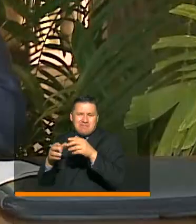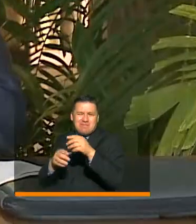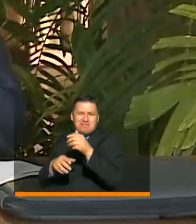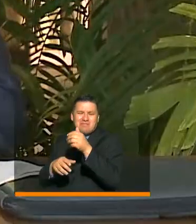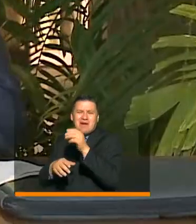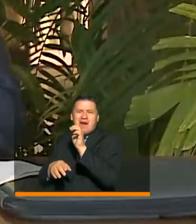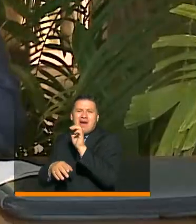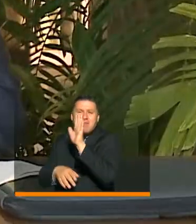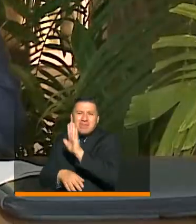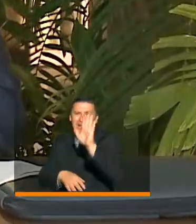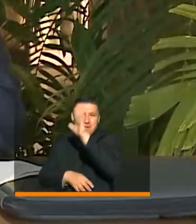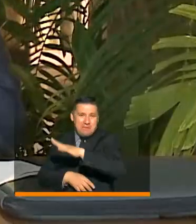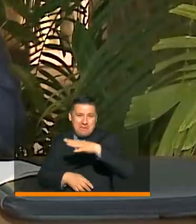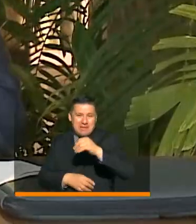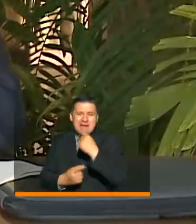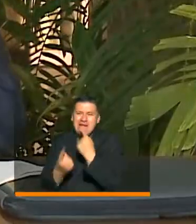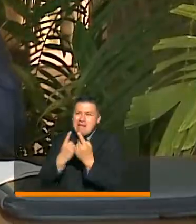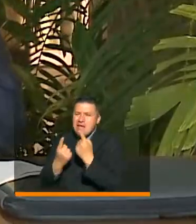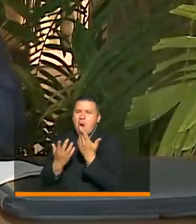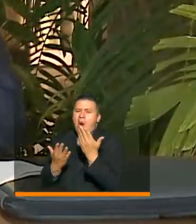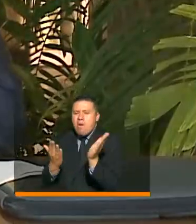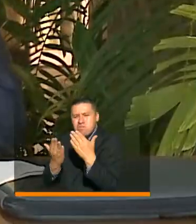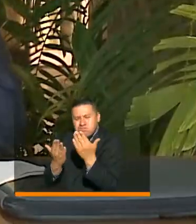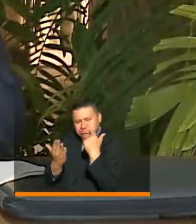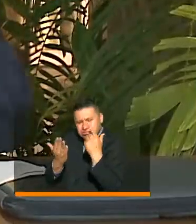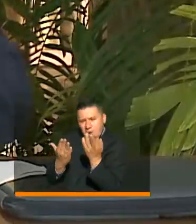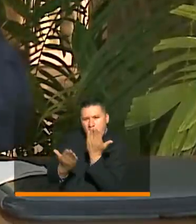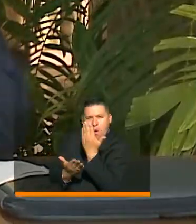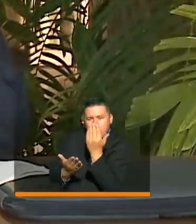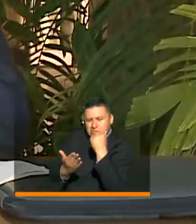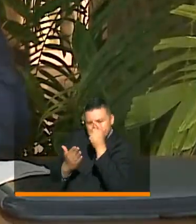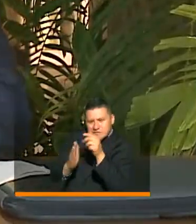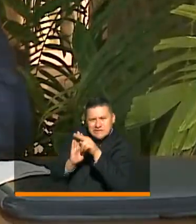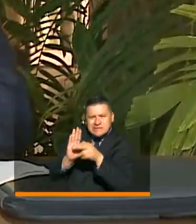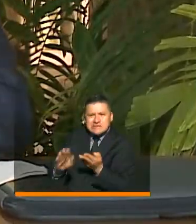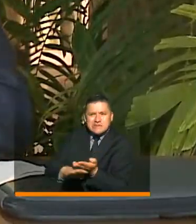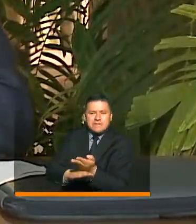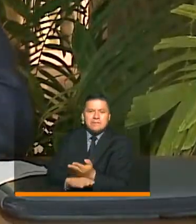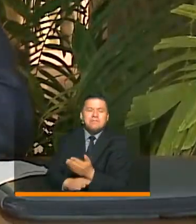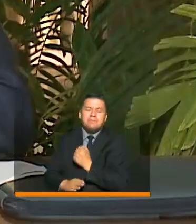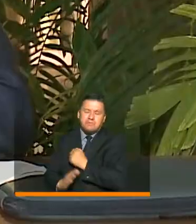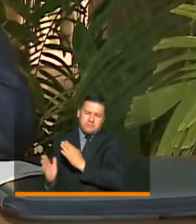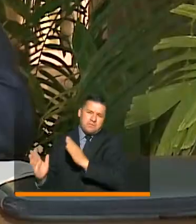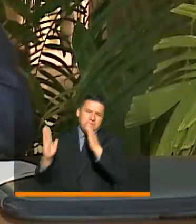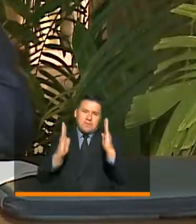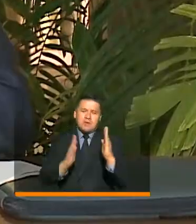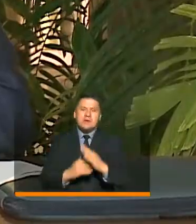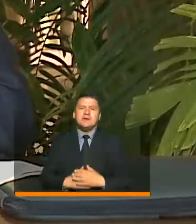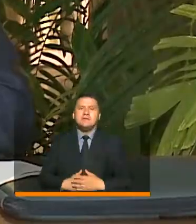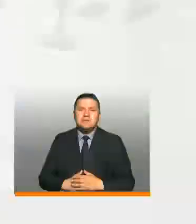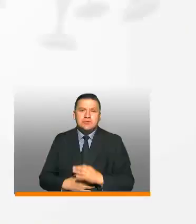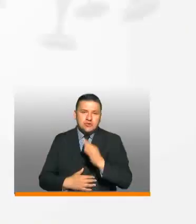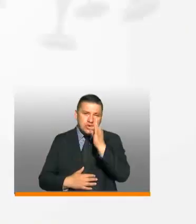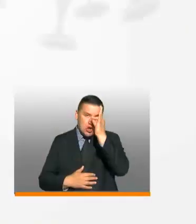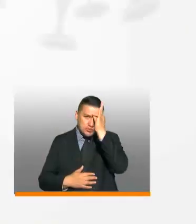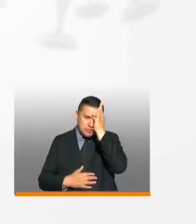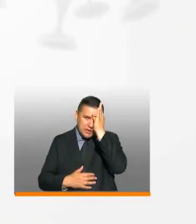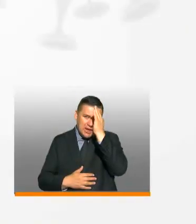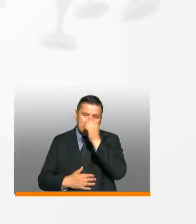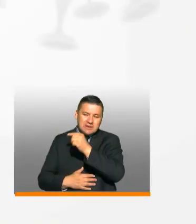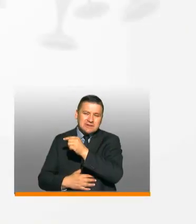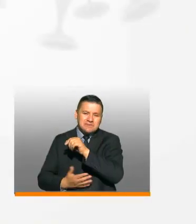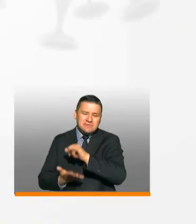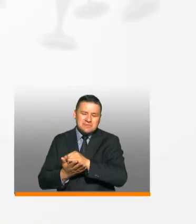y del departamento del Magdalena para tomar y revisar y ajustar medidas. Si me colocan la de hospitalización, por